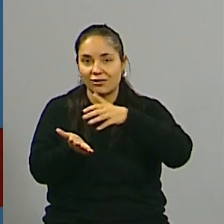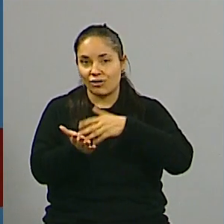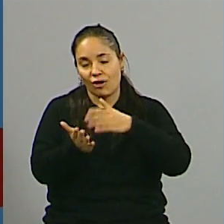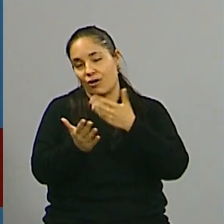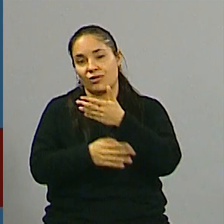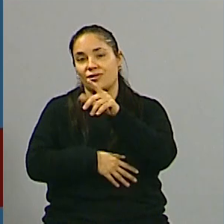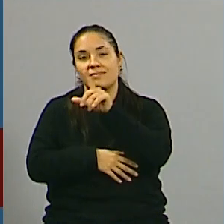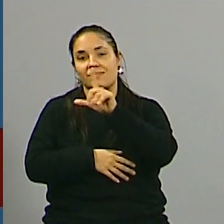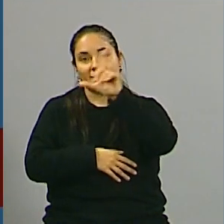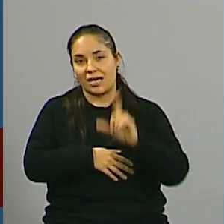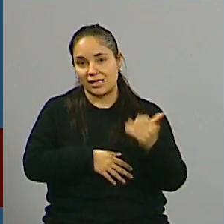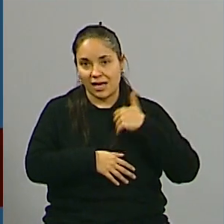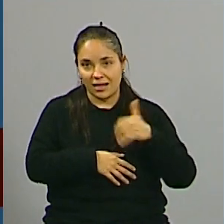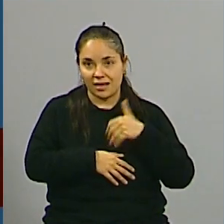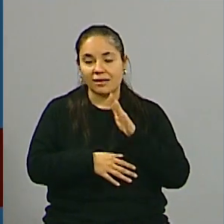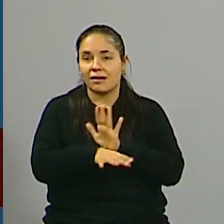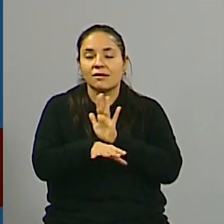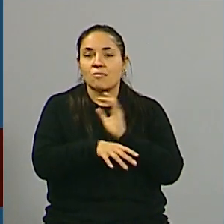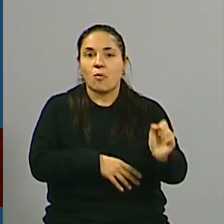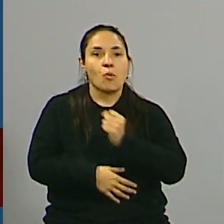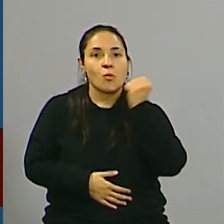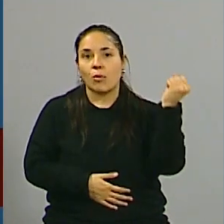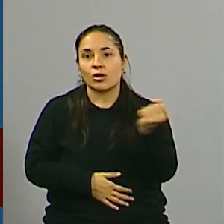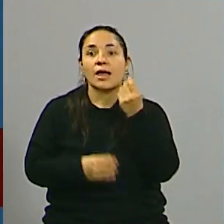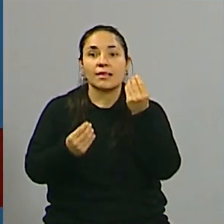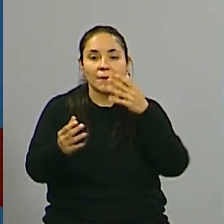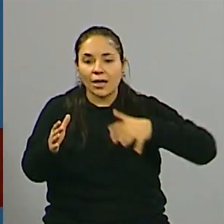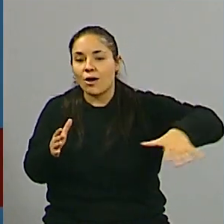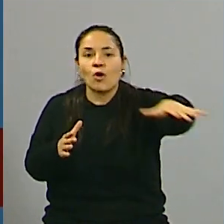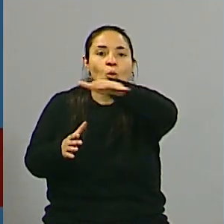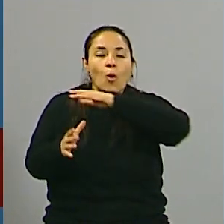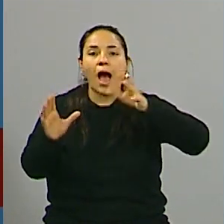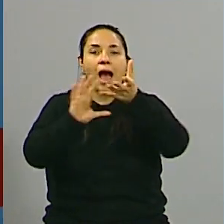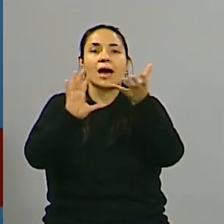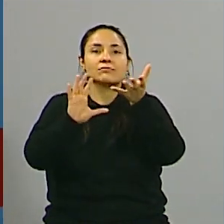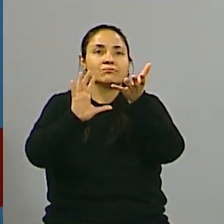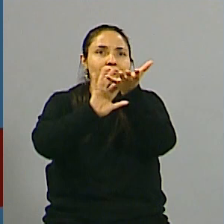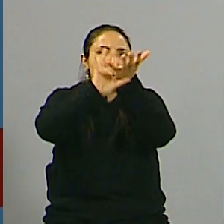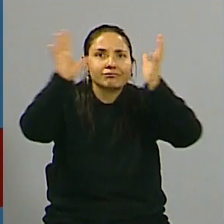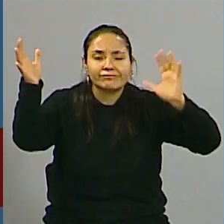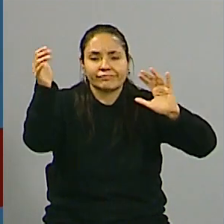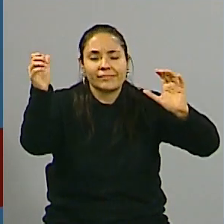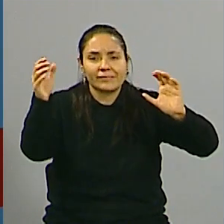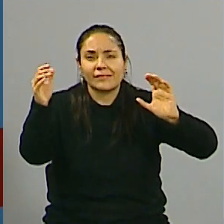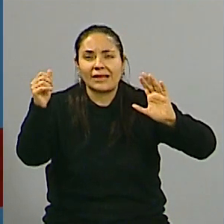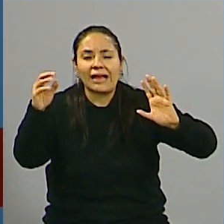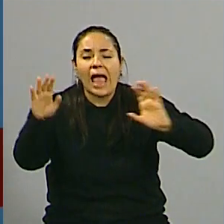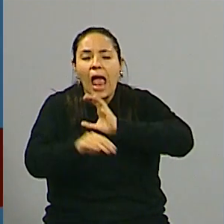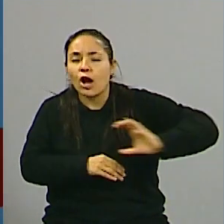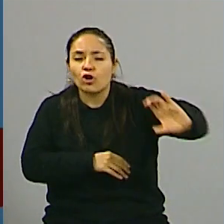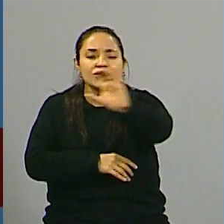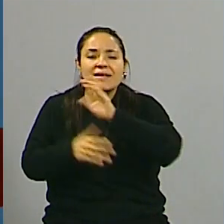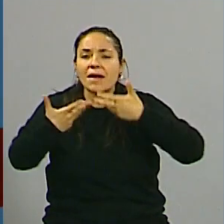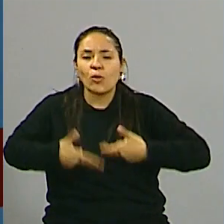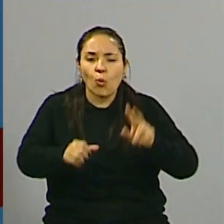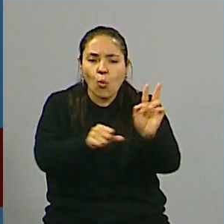país. Es decir, es una figura muy fuerte para conservar un ecosistema natural y además también para conservar,